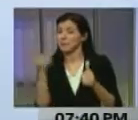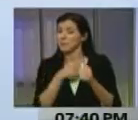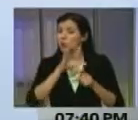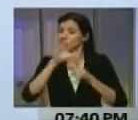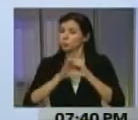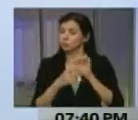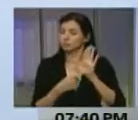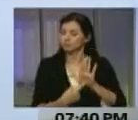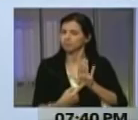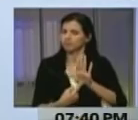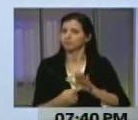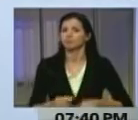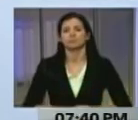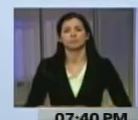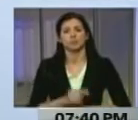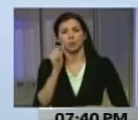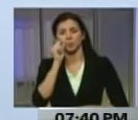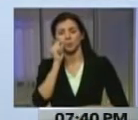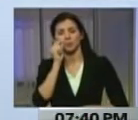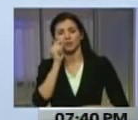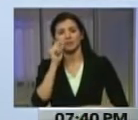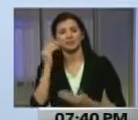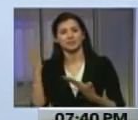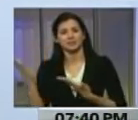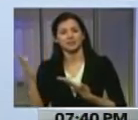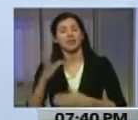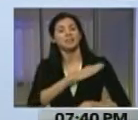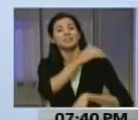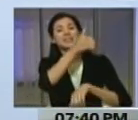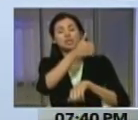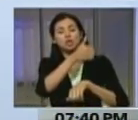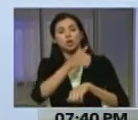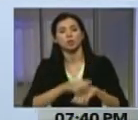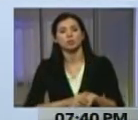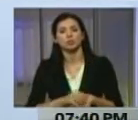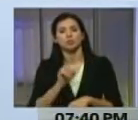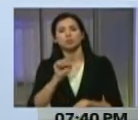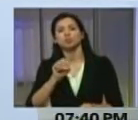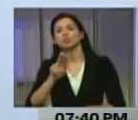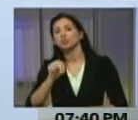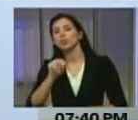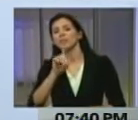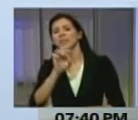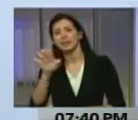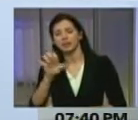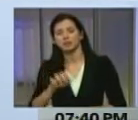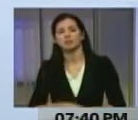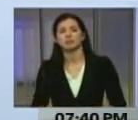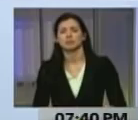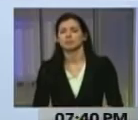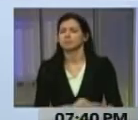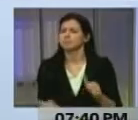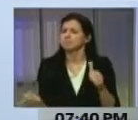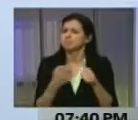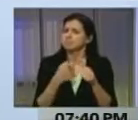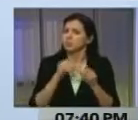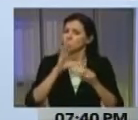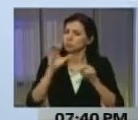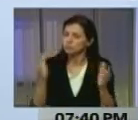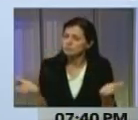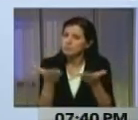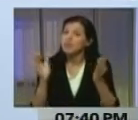William Contreras, rector, director del SUNDE. Pongamos en todo la cultura, démosles un